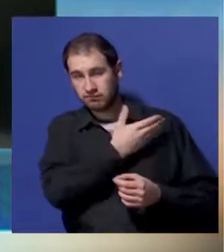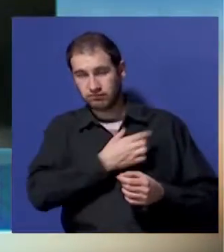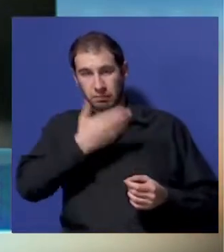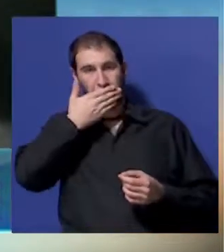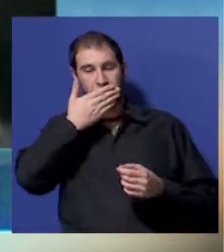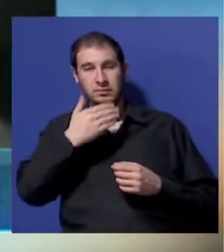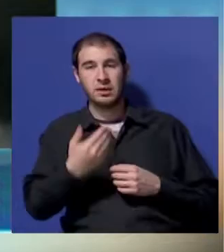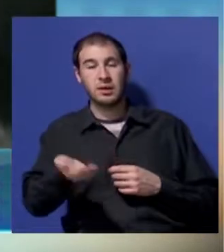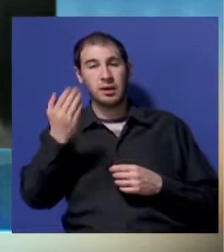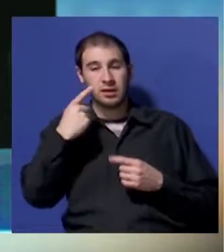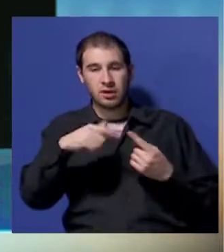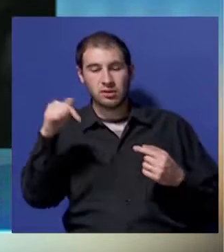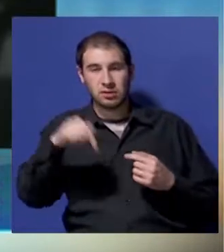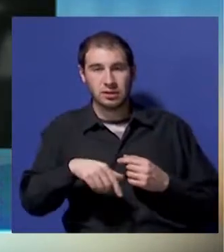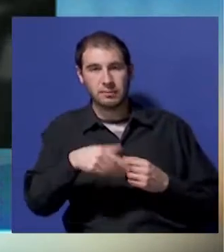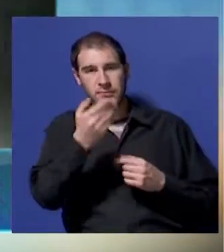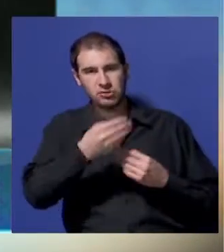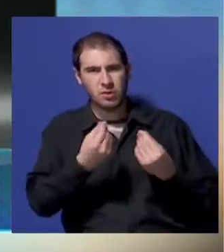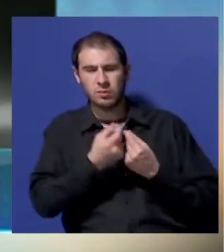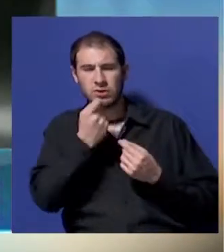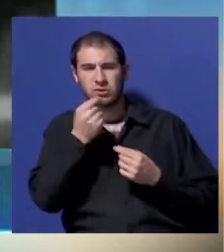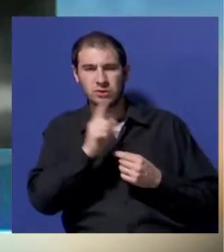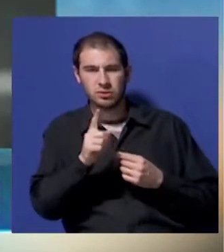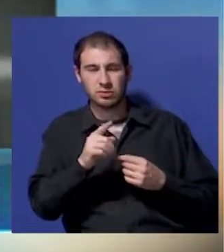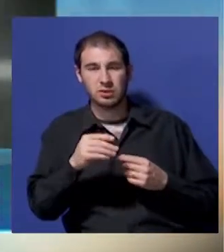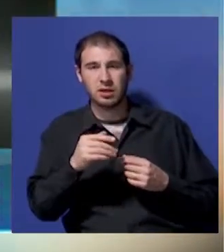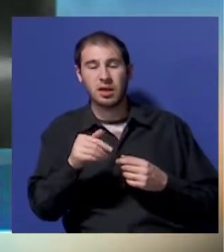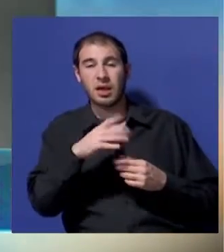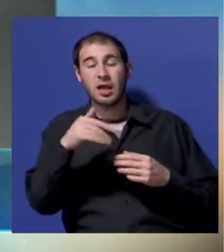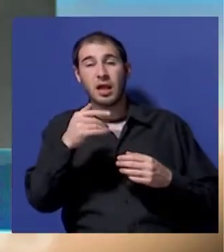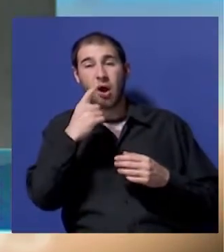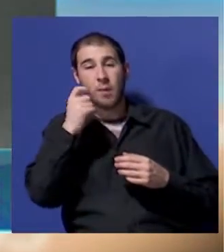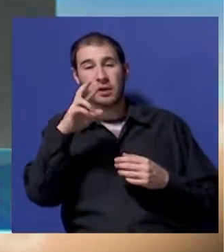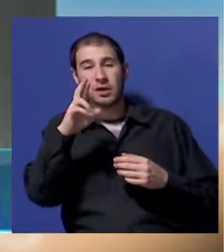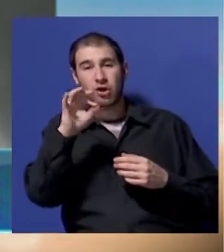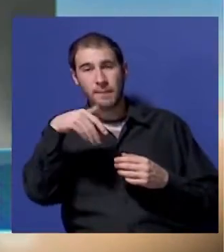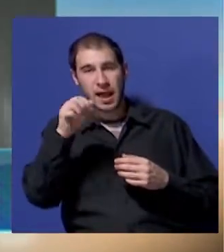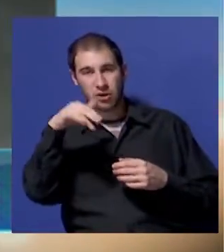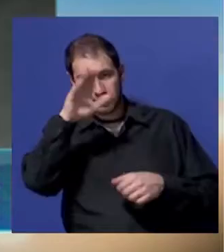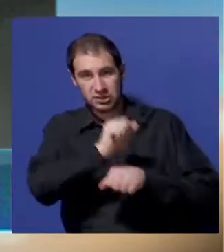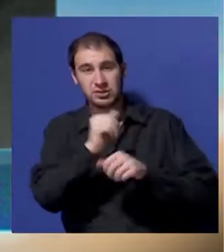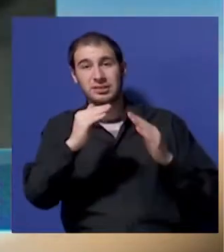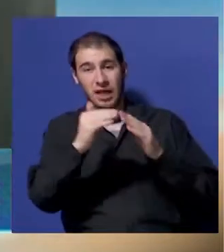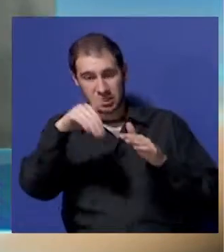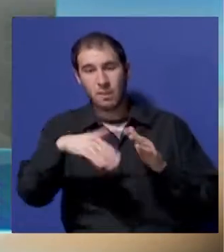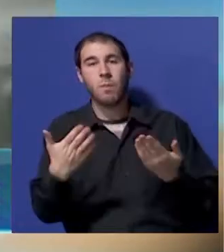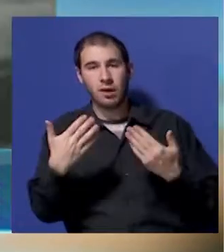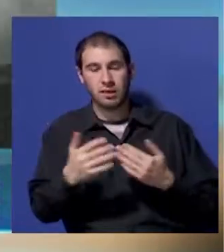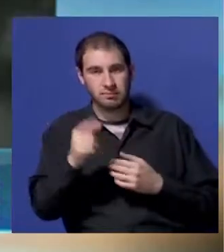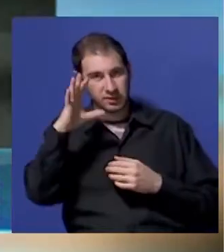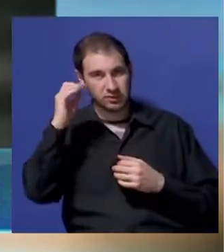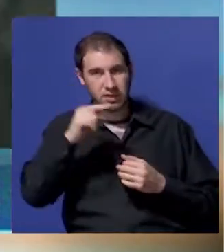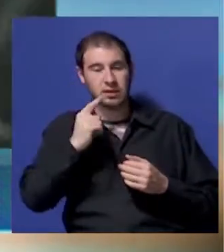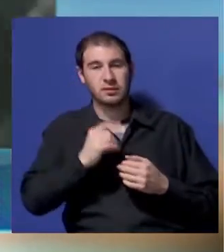hace poco ha sucedido un hecho que a muchos no les ha gustado, que es la prisión domiciliaria de Otilio Roque Romano. Recordemos, en Mendoza se